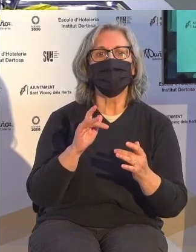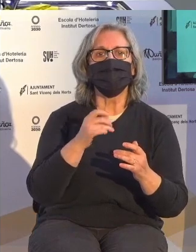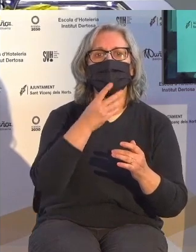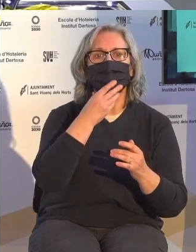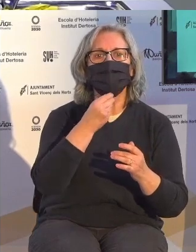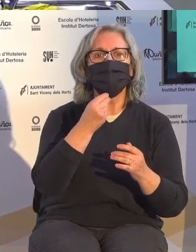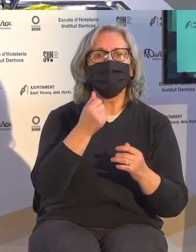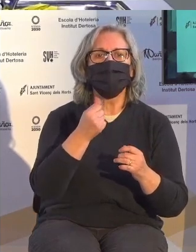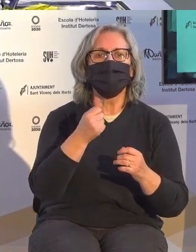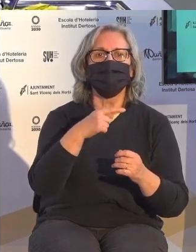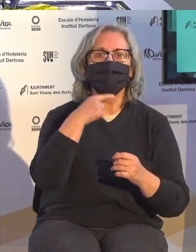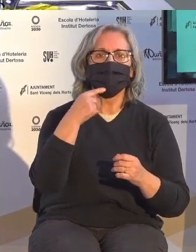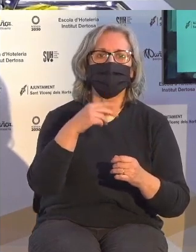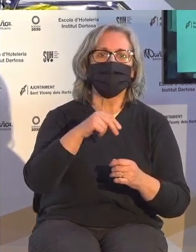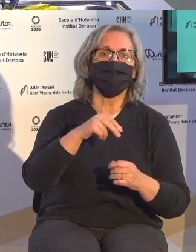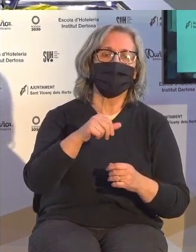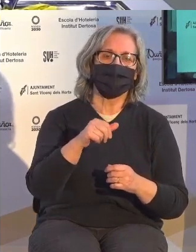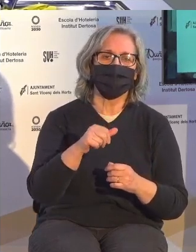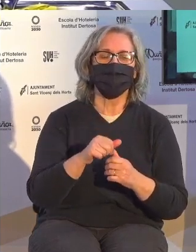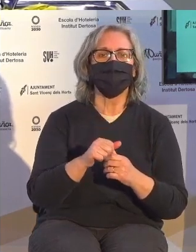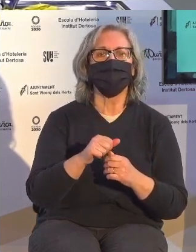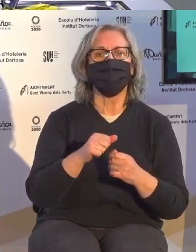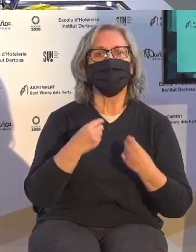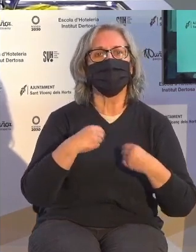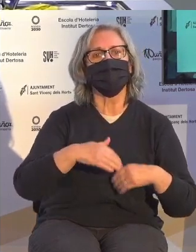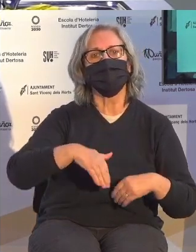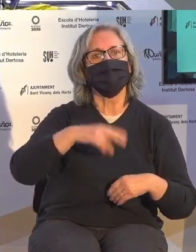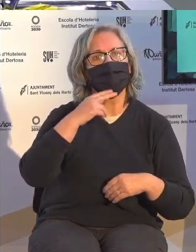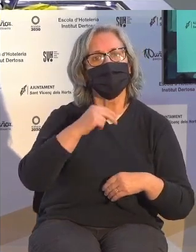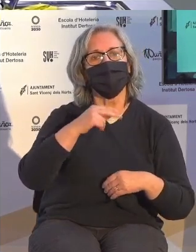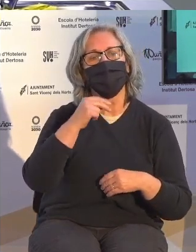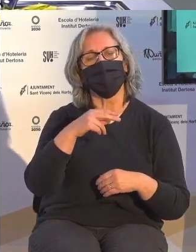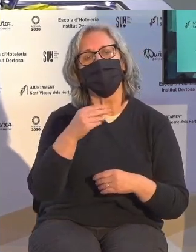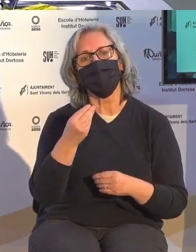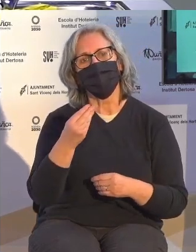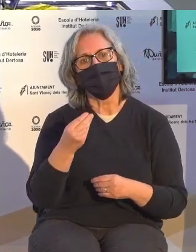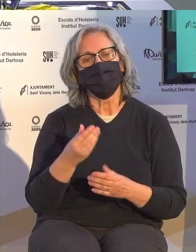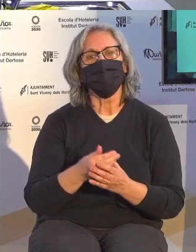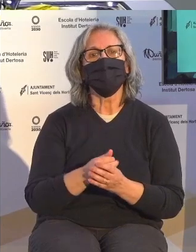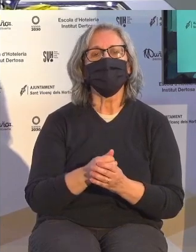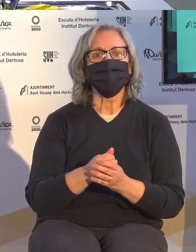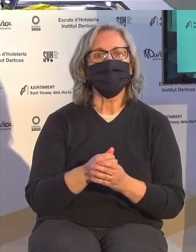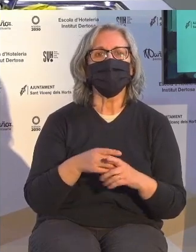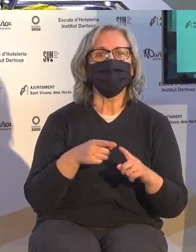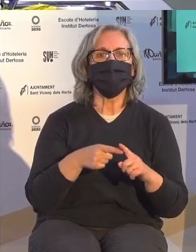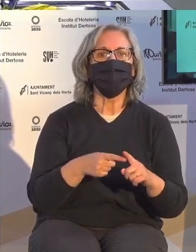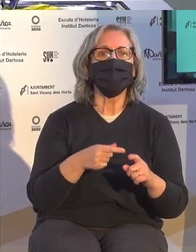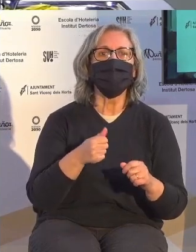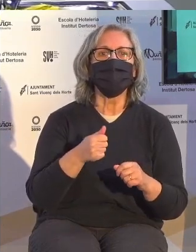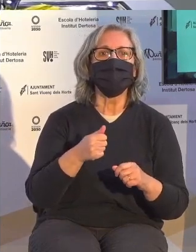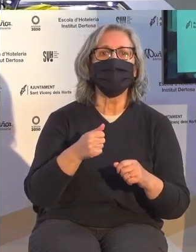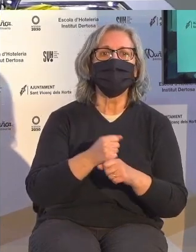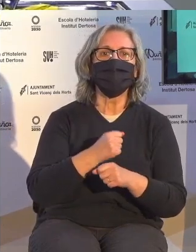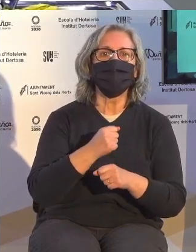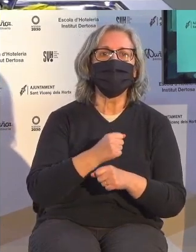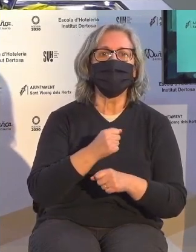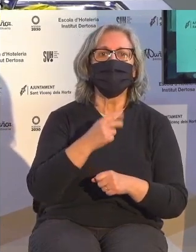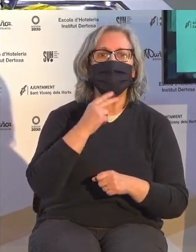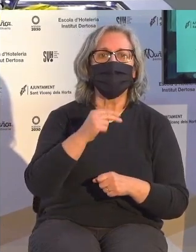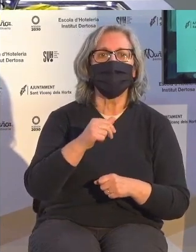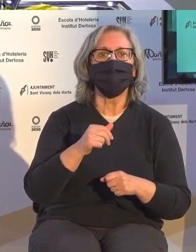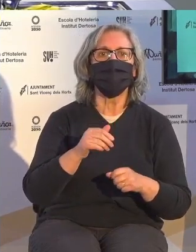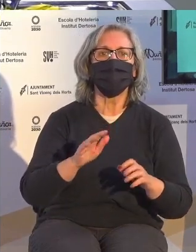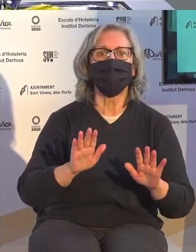mucho azúcar en mi vida pero ahora que estoy trabajando con eso yo creo que soy una persona muy